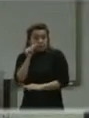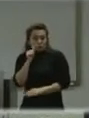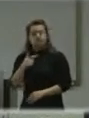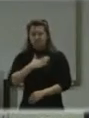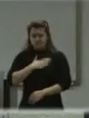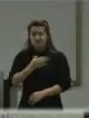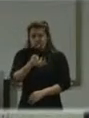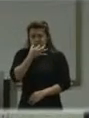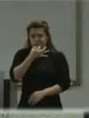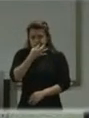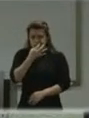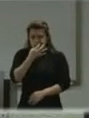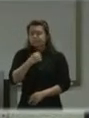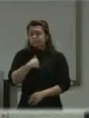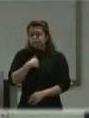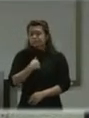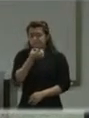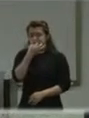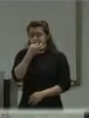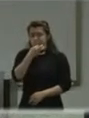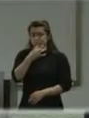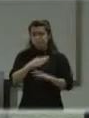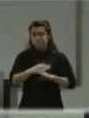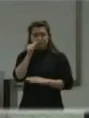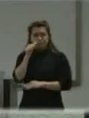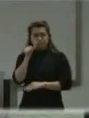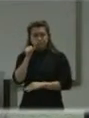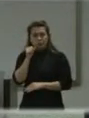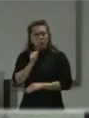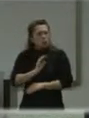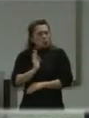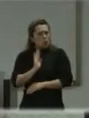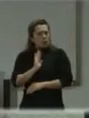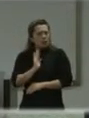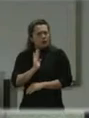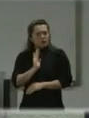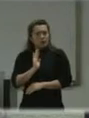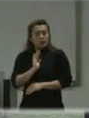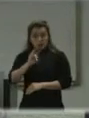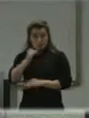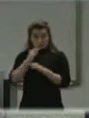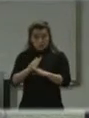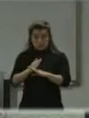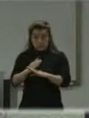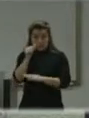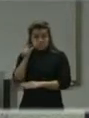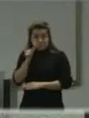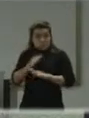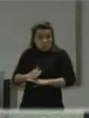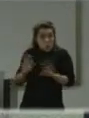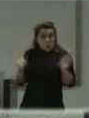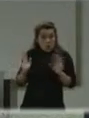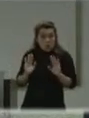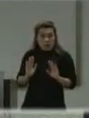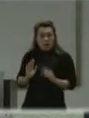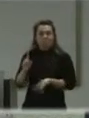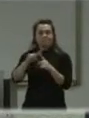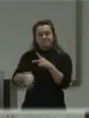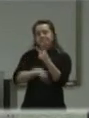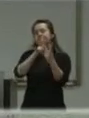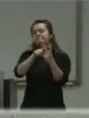pastilla anticonceptiva y no son no son parte de un embarazo ni